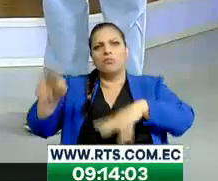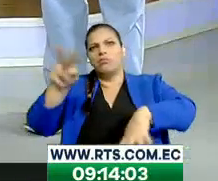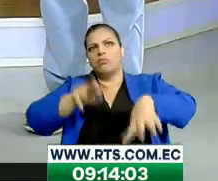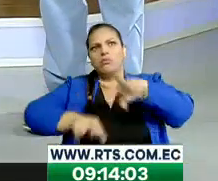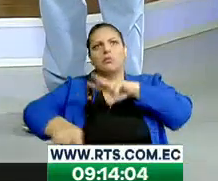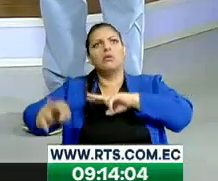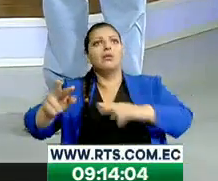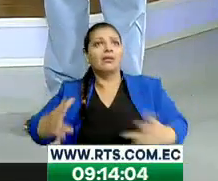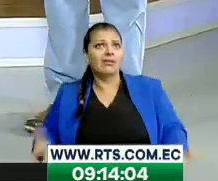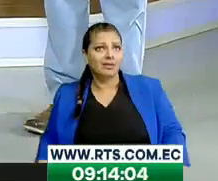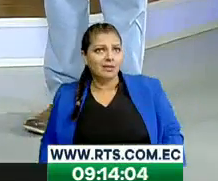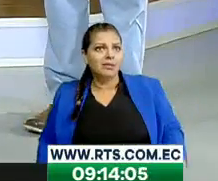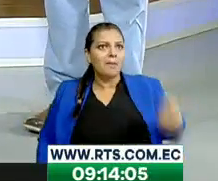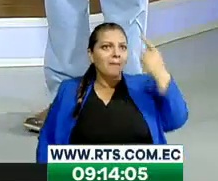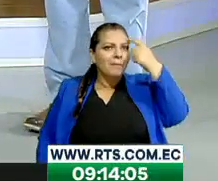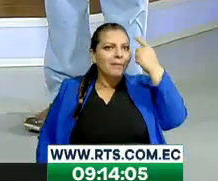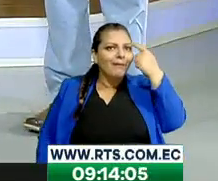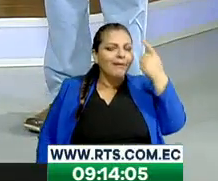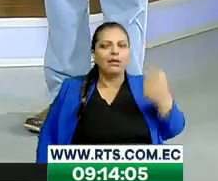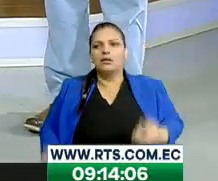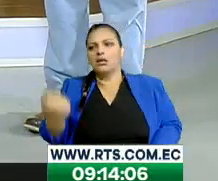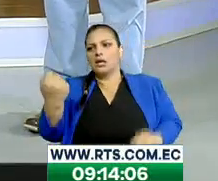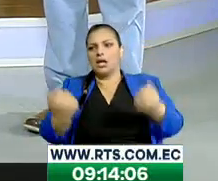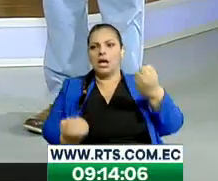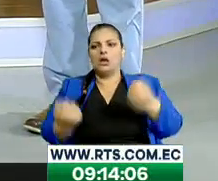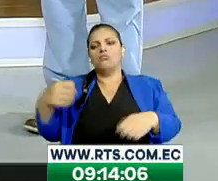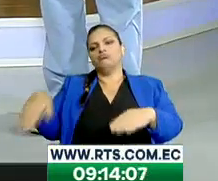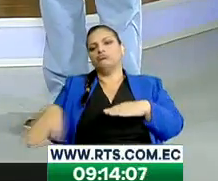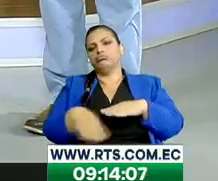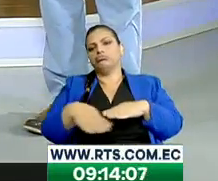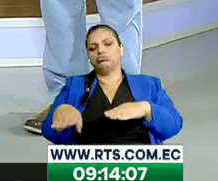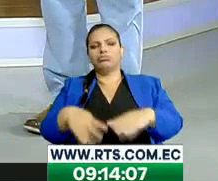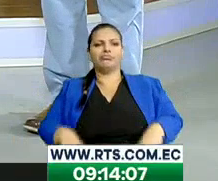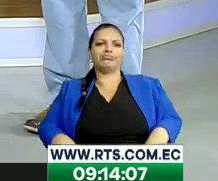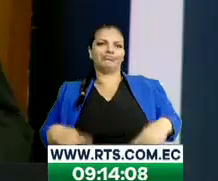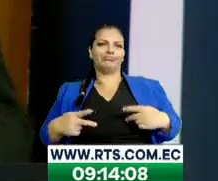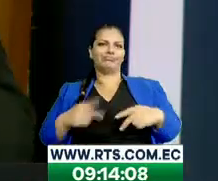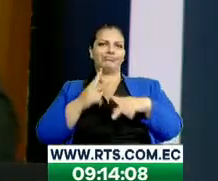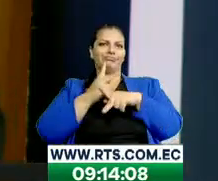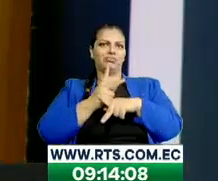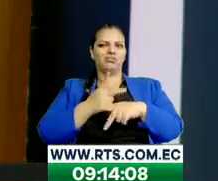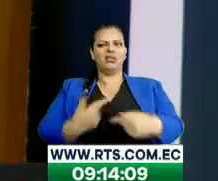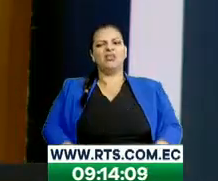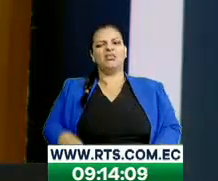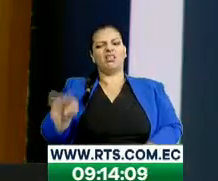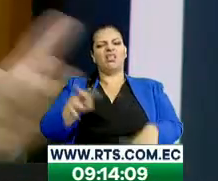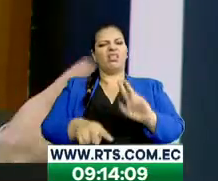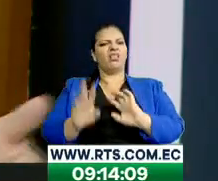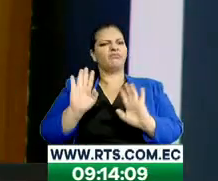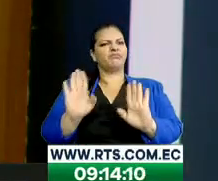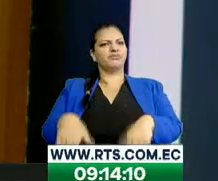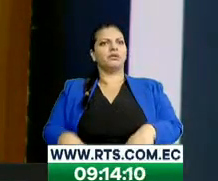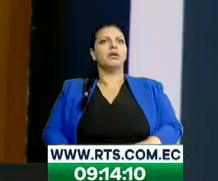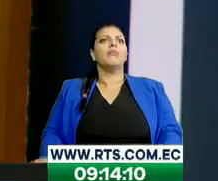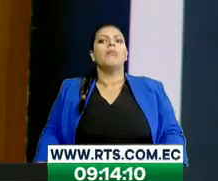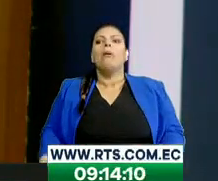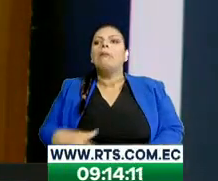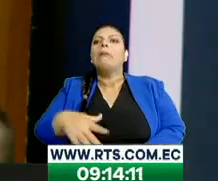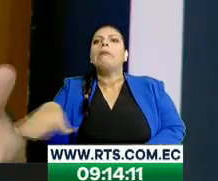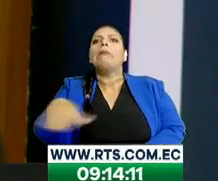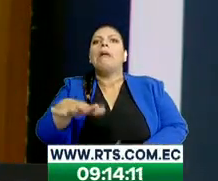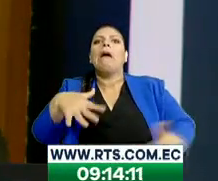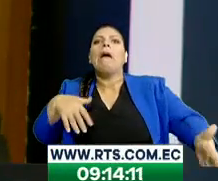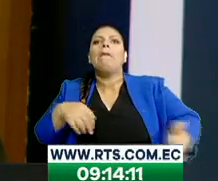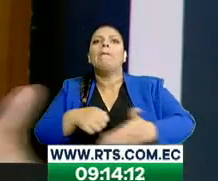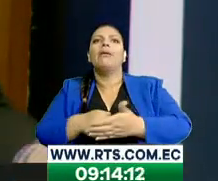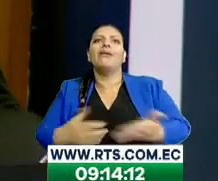para nosotros los que tenemos vehículos que no sean de transportación, por ejemplo, y que tenemos un vehículo familiar. Es irresponsable de nuestra parte para nuestros hijos, para nuestra familia, tener